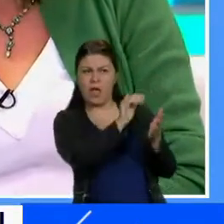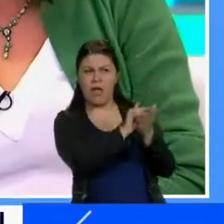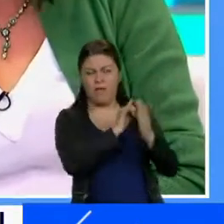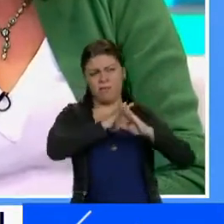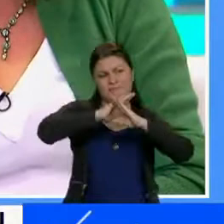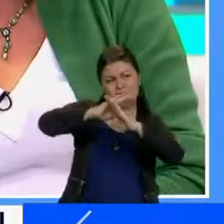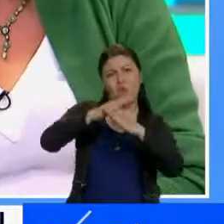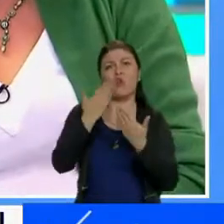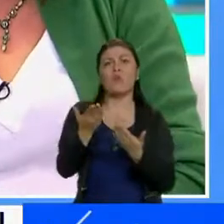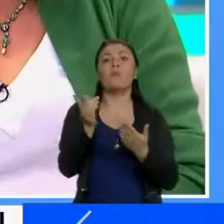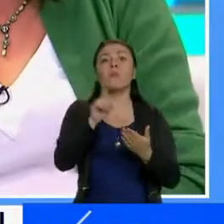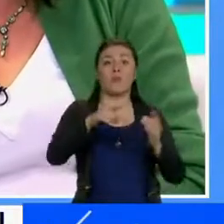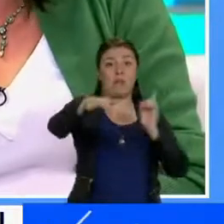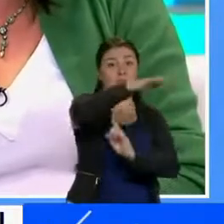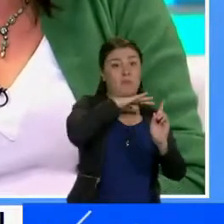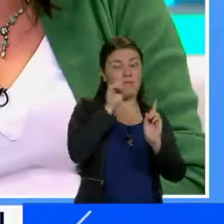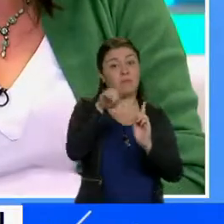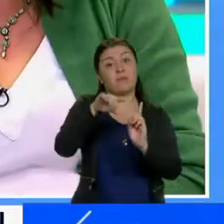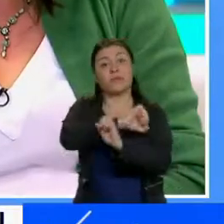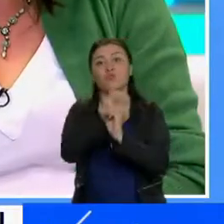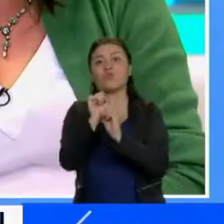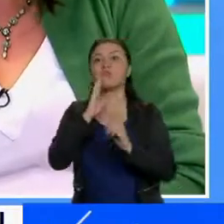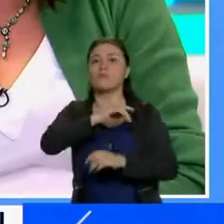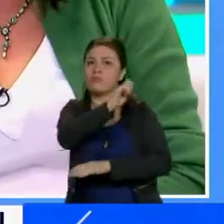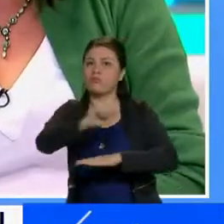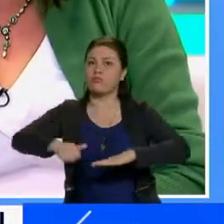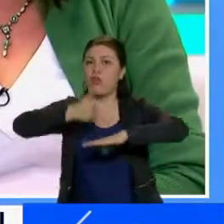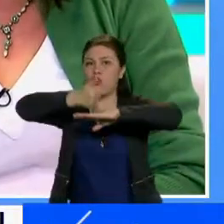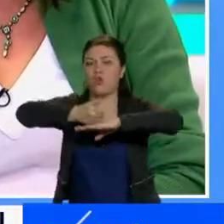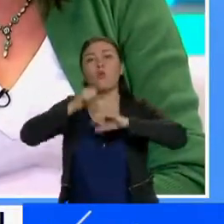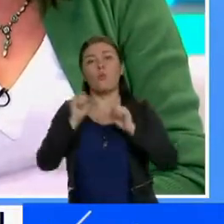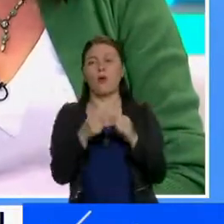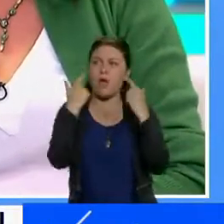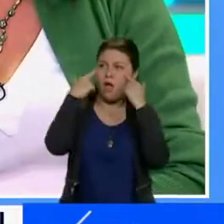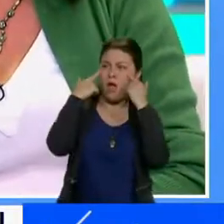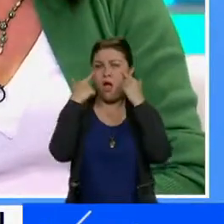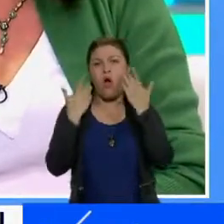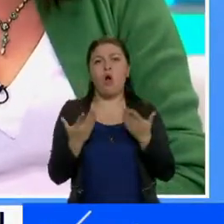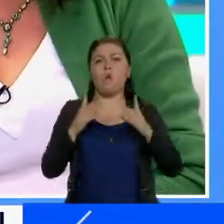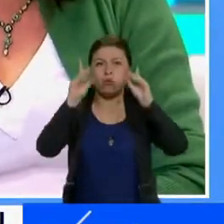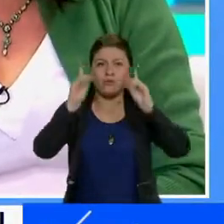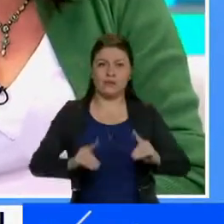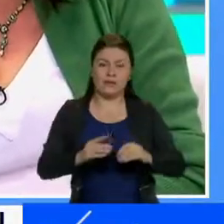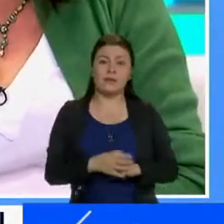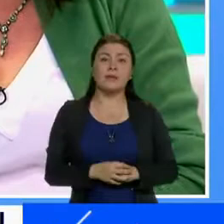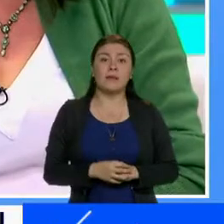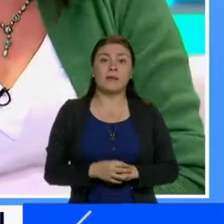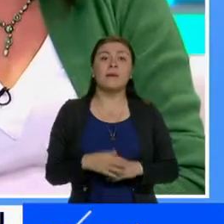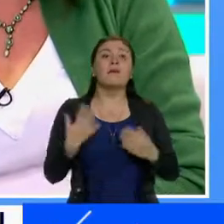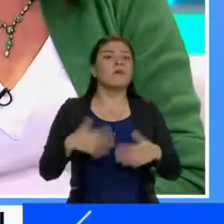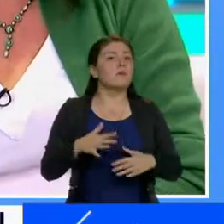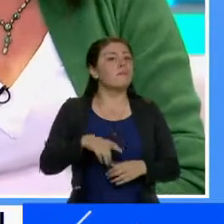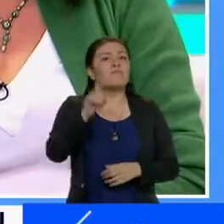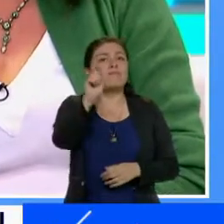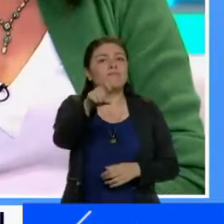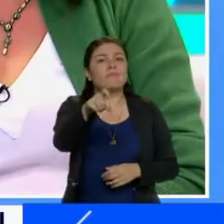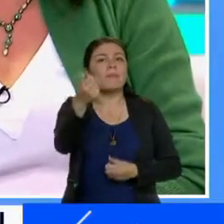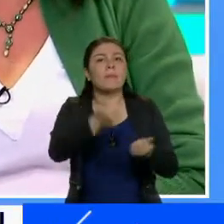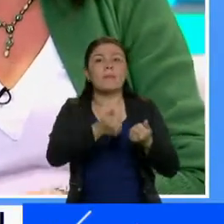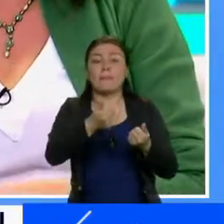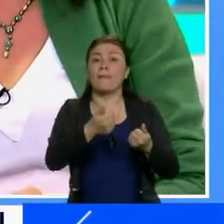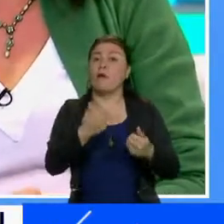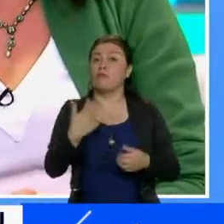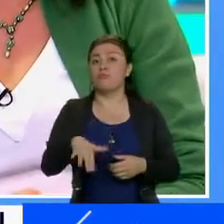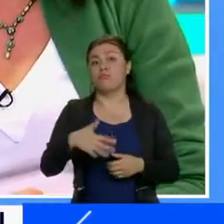y de riesgo social, para que las autoridades puedan tomar las decisiones. Pero seguramente van a tener que ser